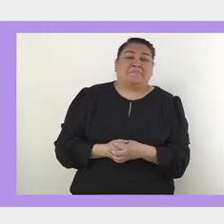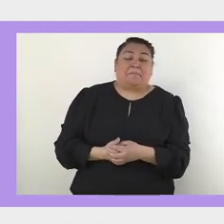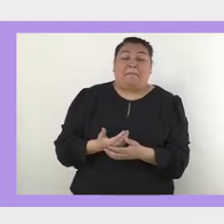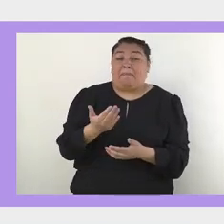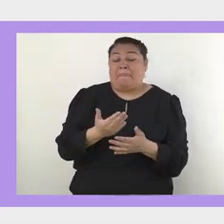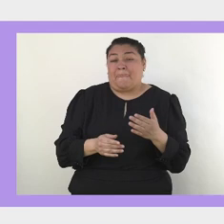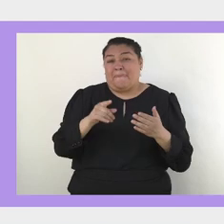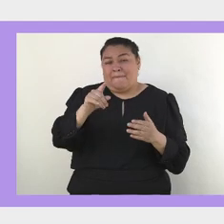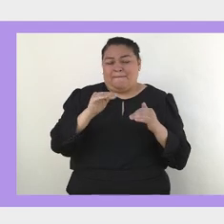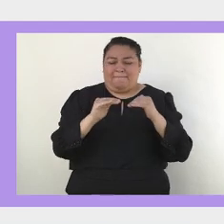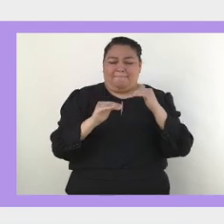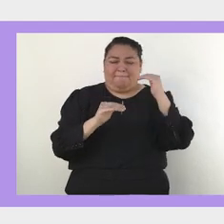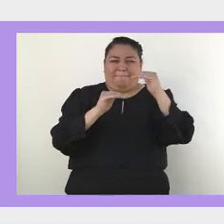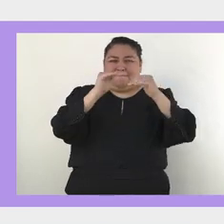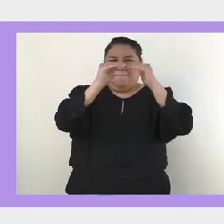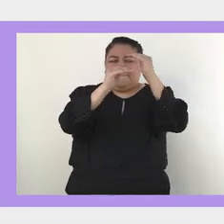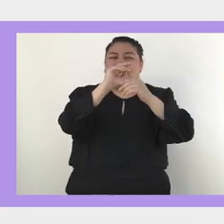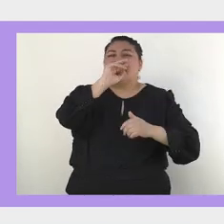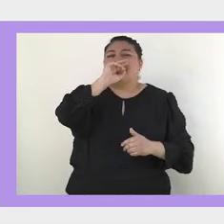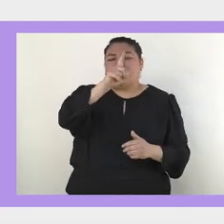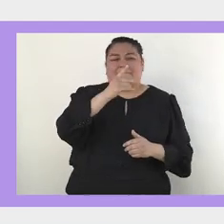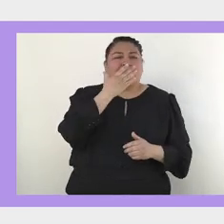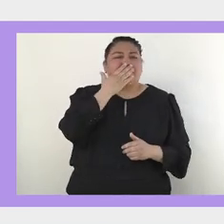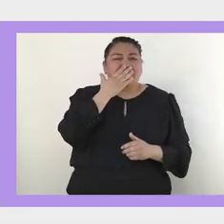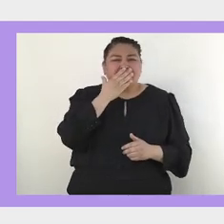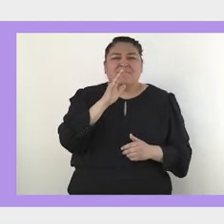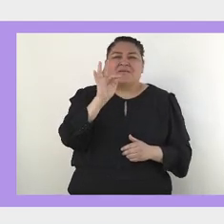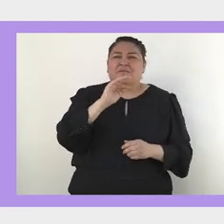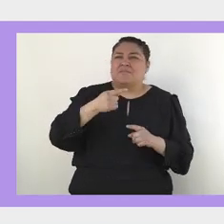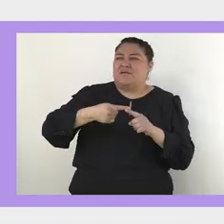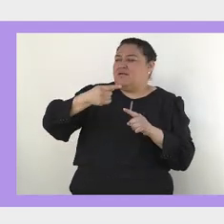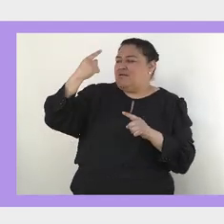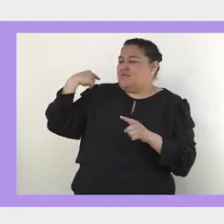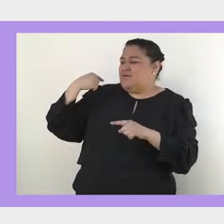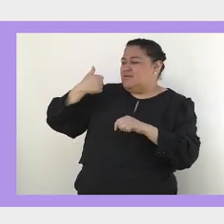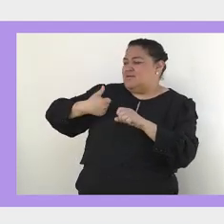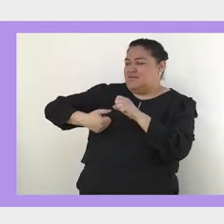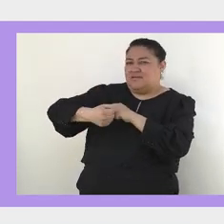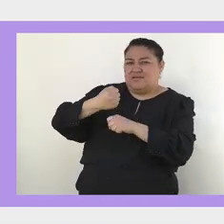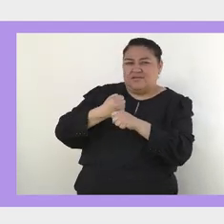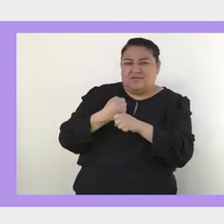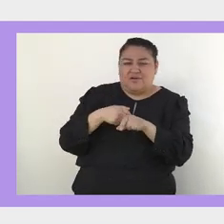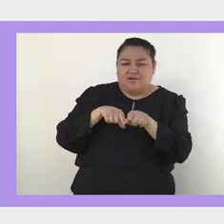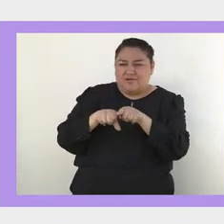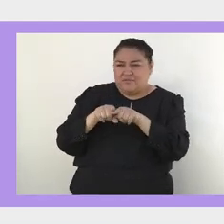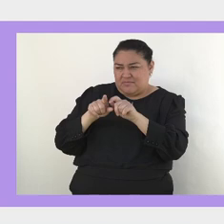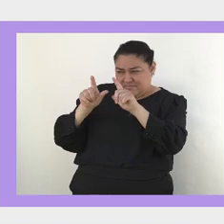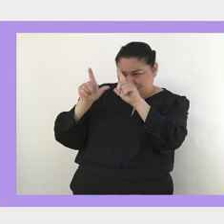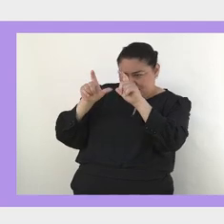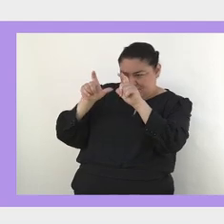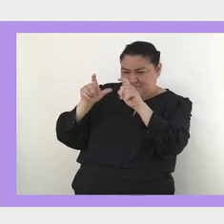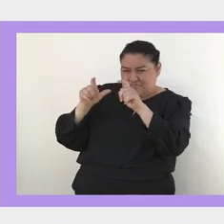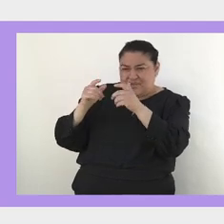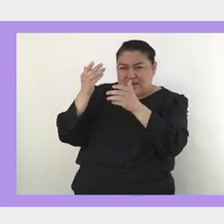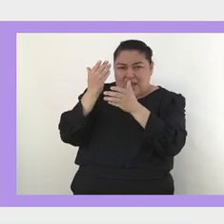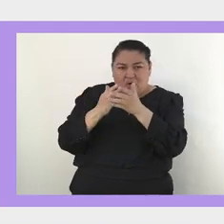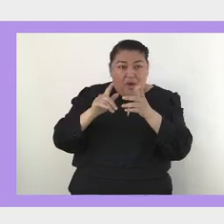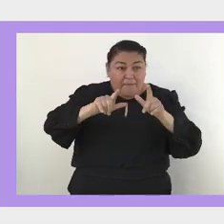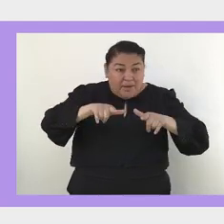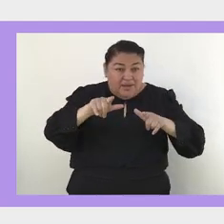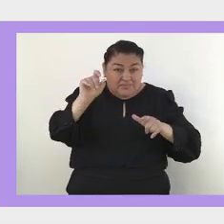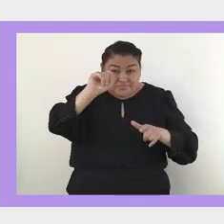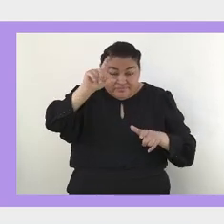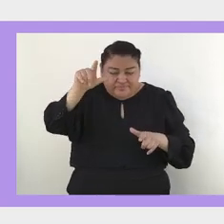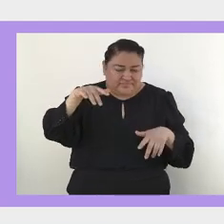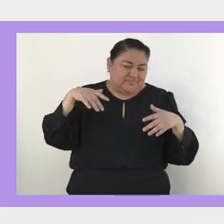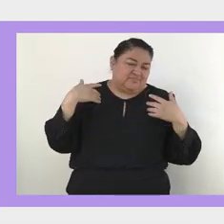hasta donde estás con cuando hace no sé unos seis años estabas tomando fotos a tu hermano jugando fútbol entonces Muchas felicidades amiga